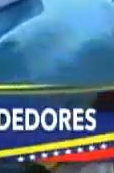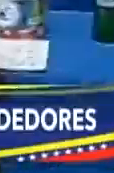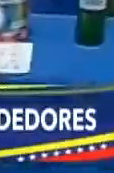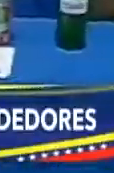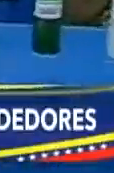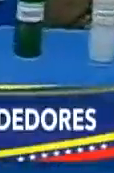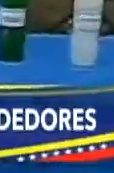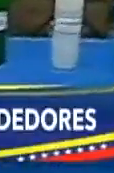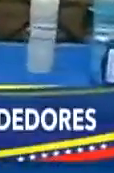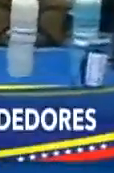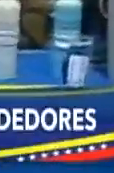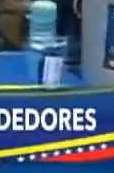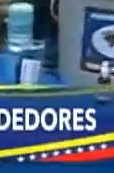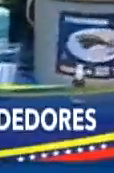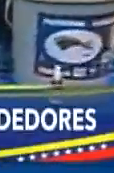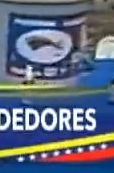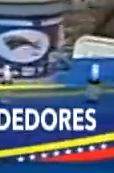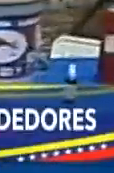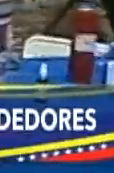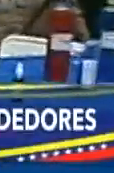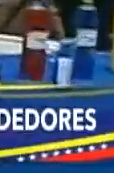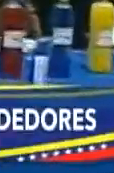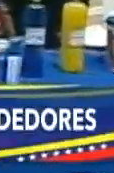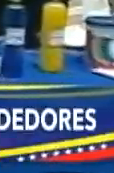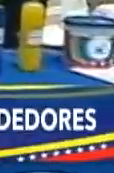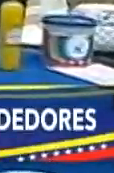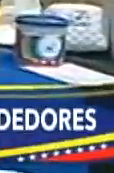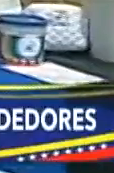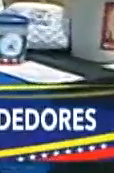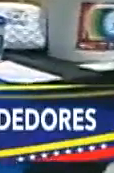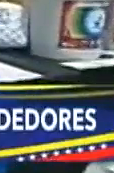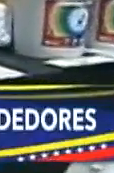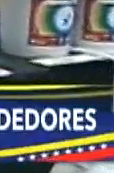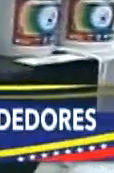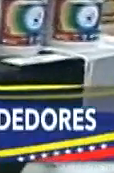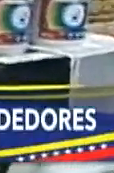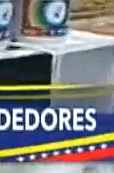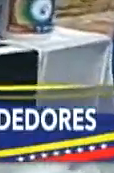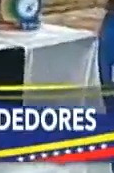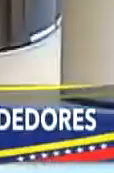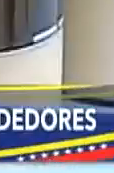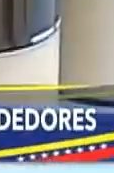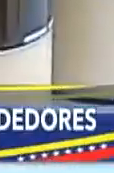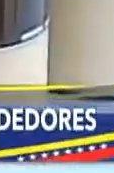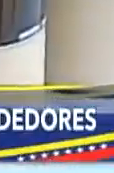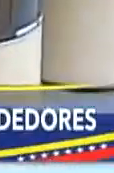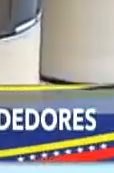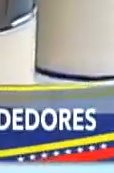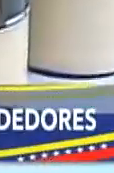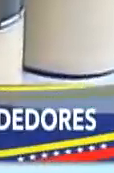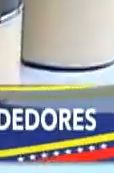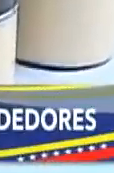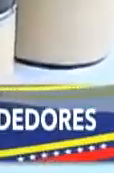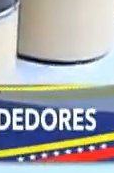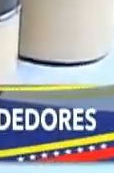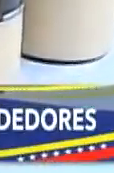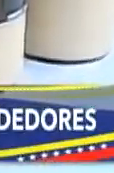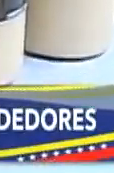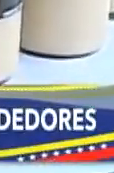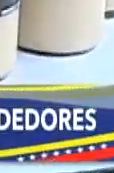y ya hemos entregado por el Banco del Tesoro unos 100 créditos diversos, gastronomía,